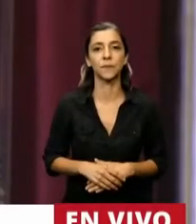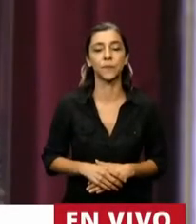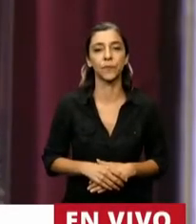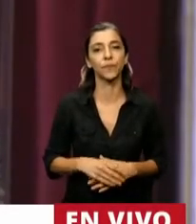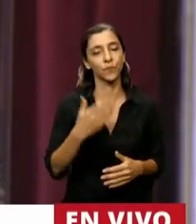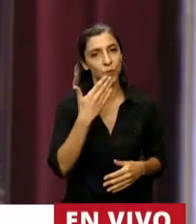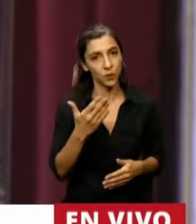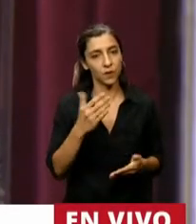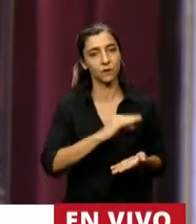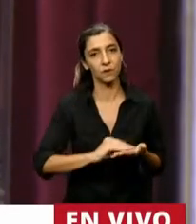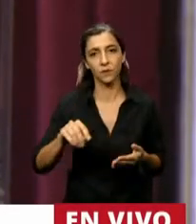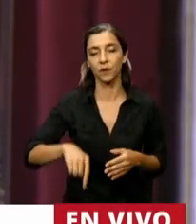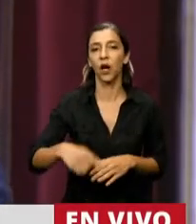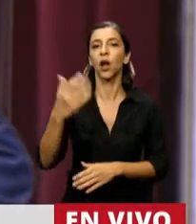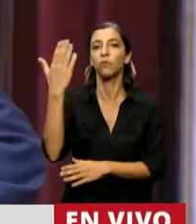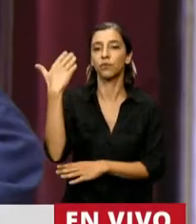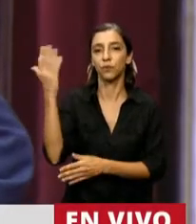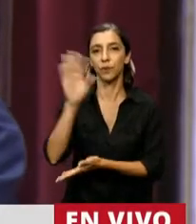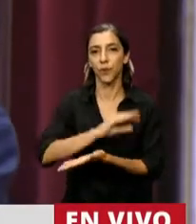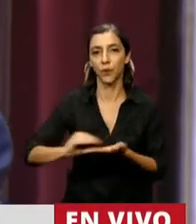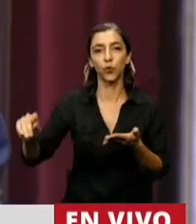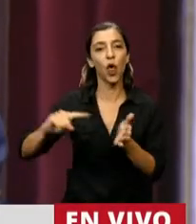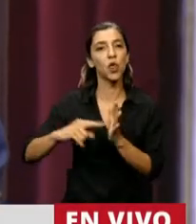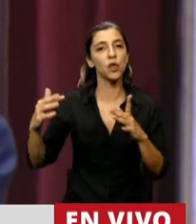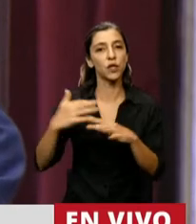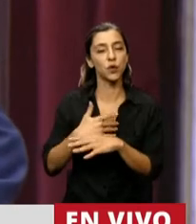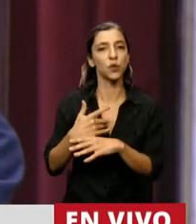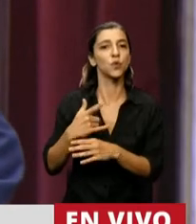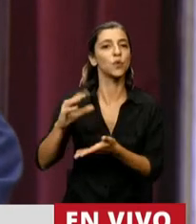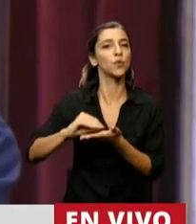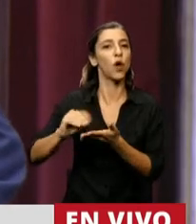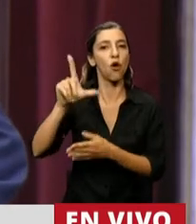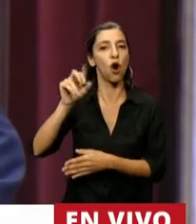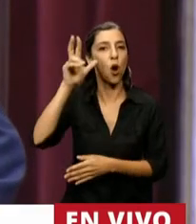tiene la palabra el diputado por la ciudad de buenos aires- juan manuel lópez